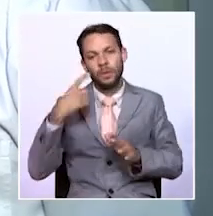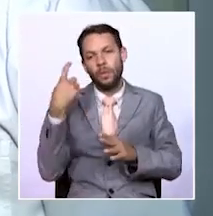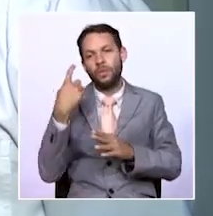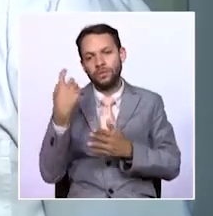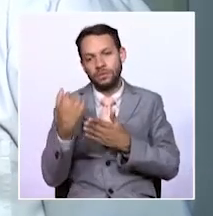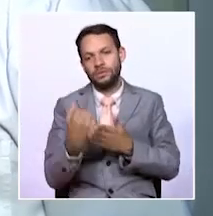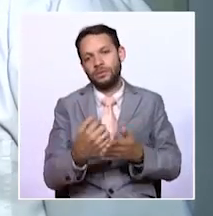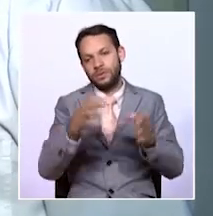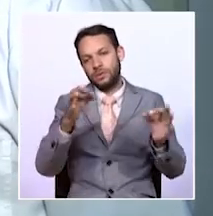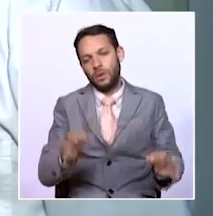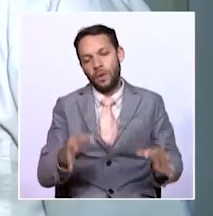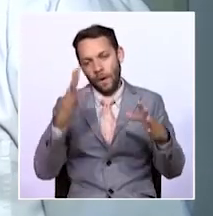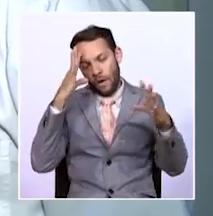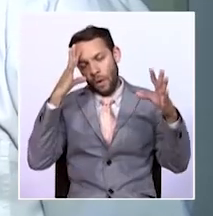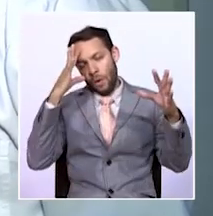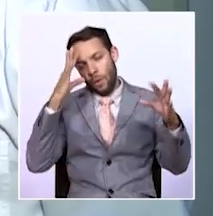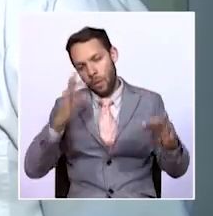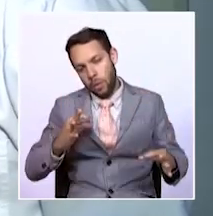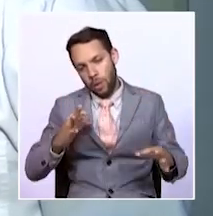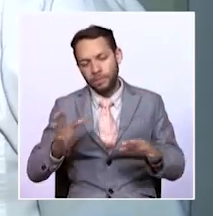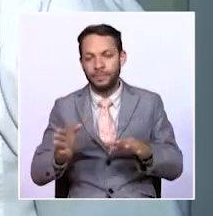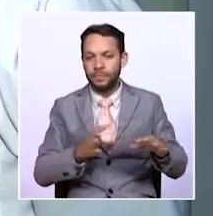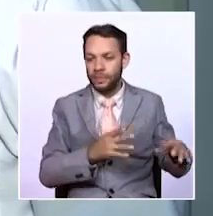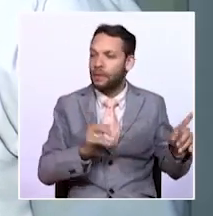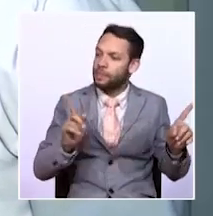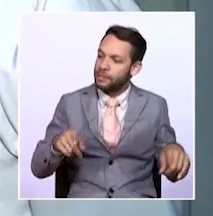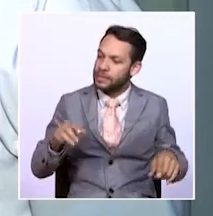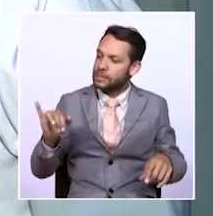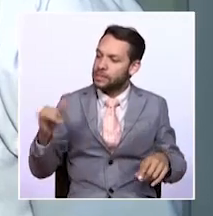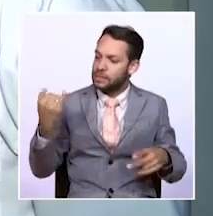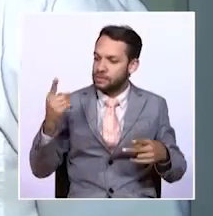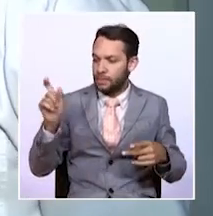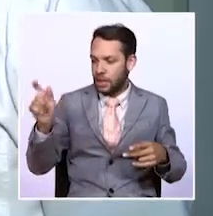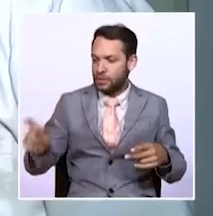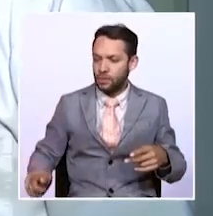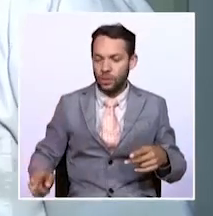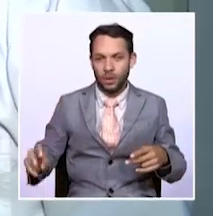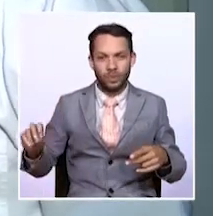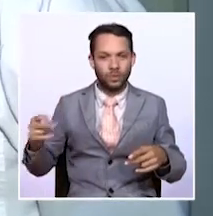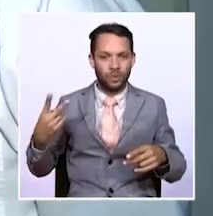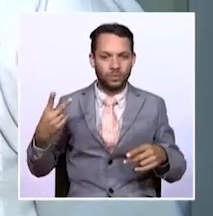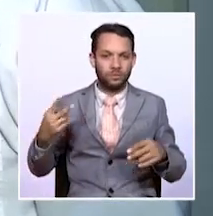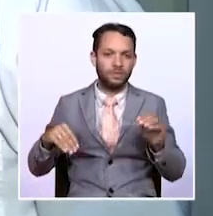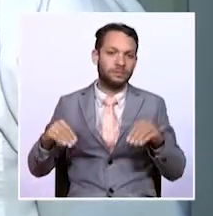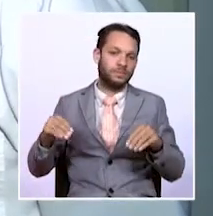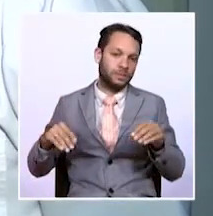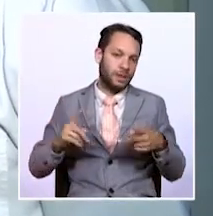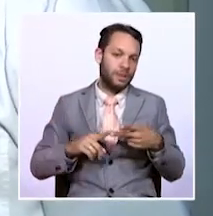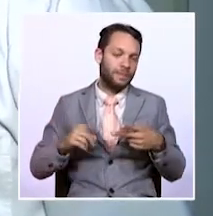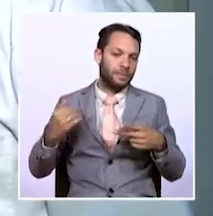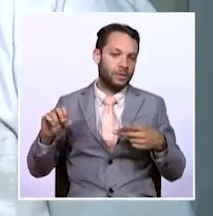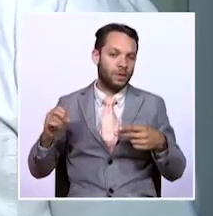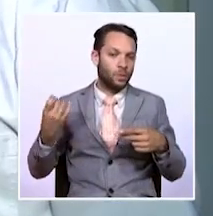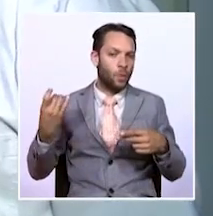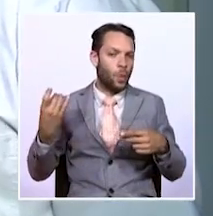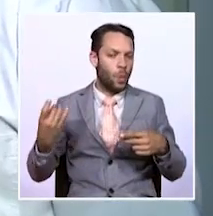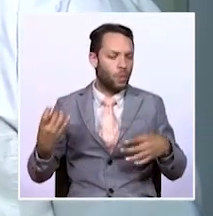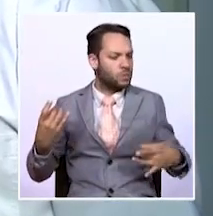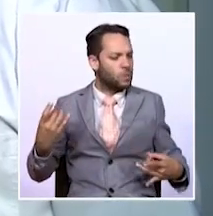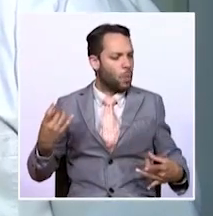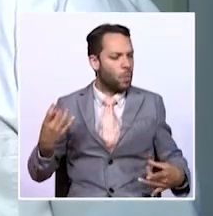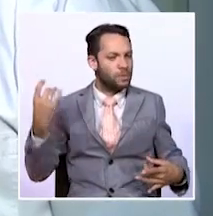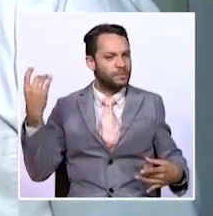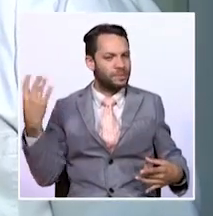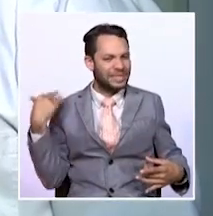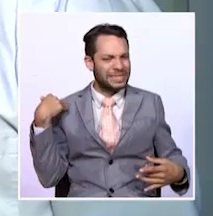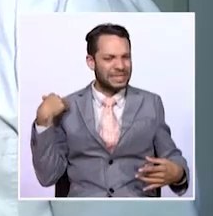el dolor, aliviar mucho más el dolor. Sí se presentan casos donde tenemos los dos cuadros. Llega el paciente con un dolor lumbar, hay un problema